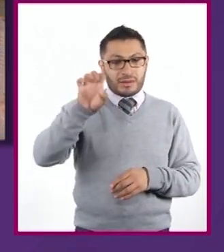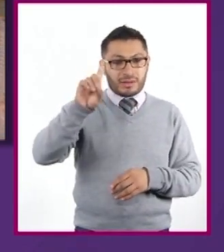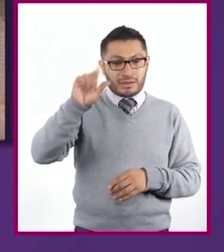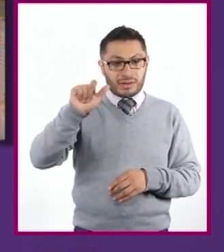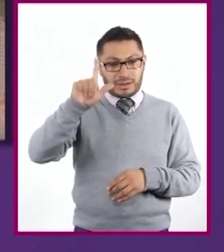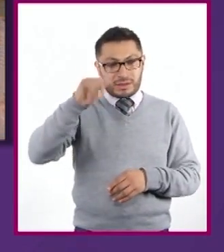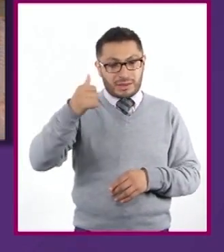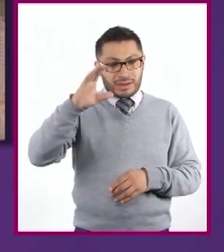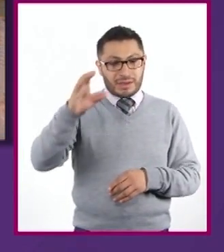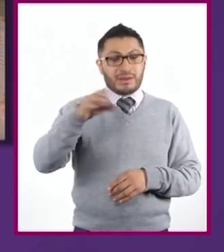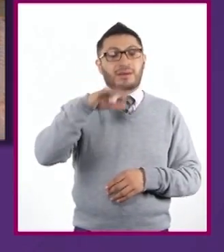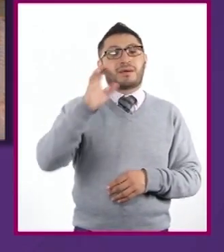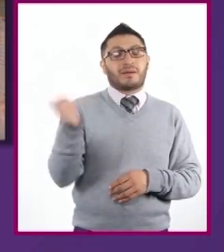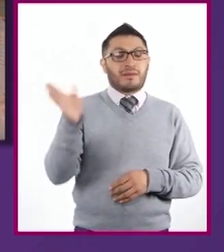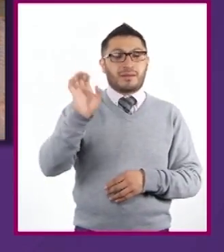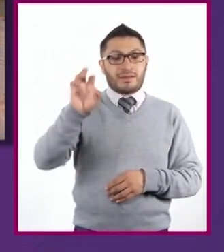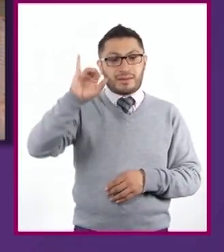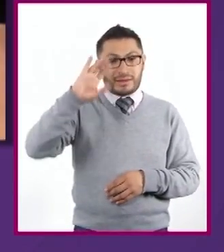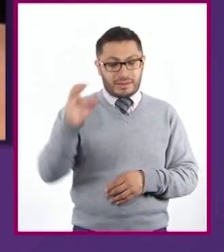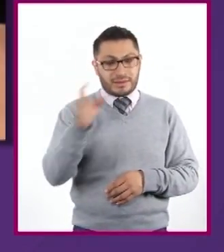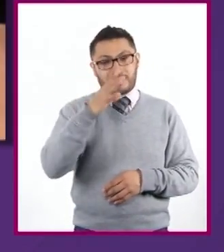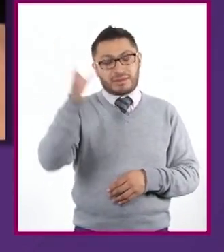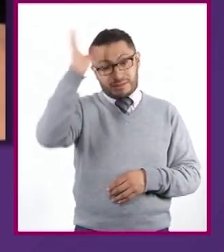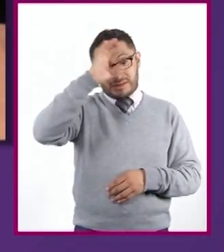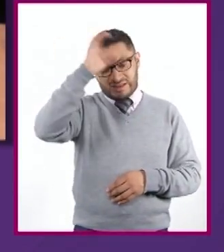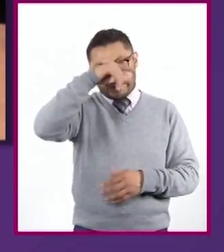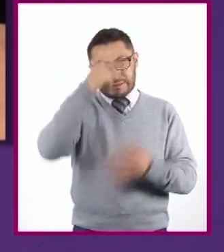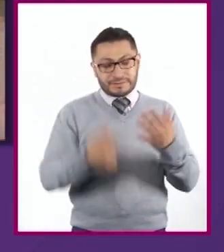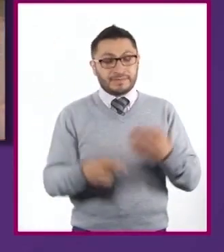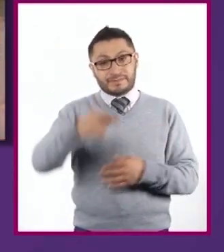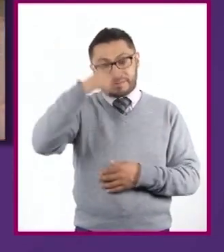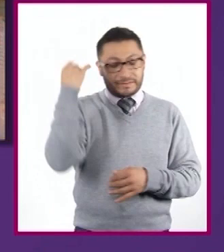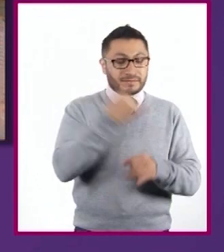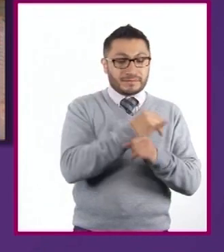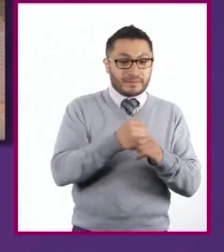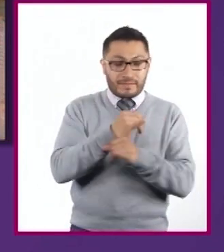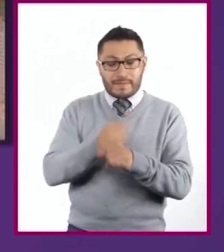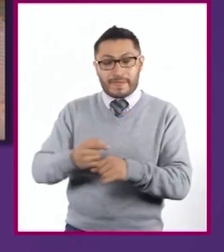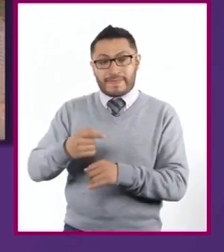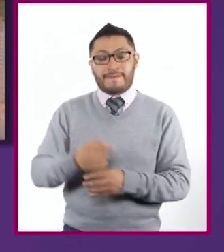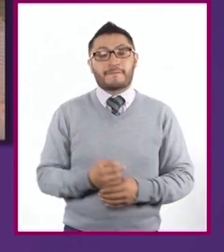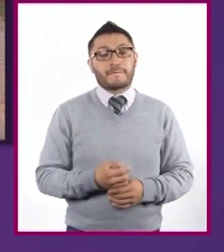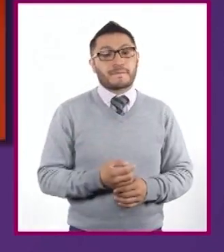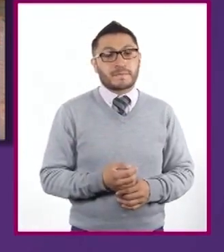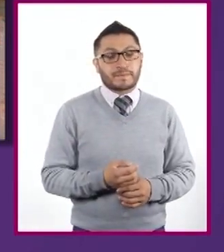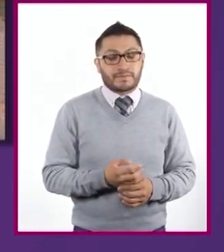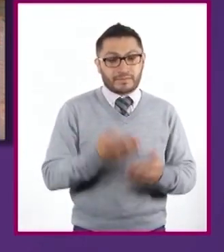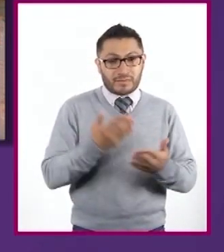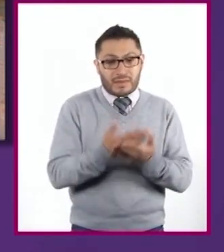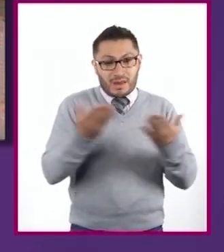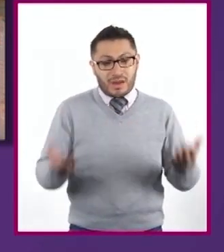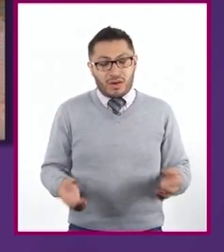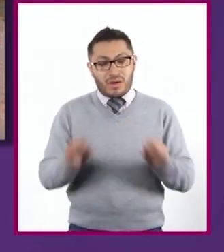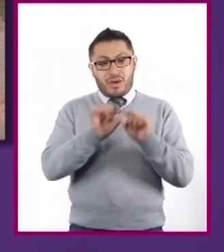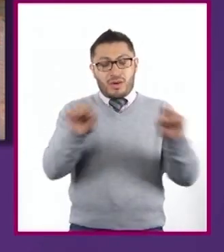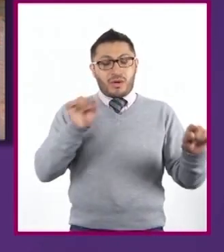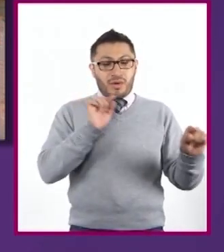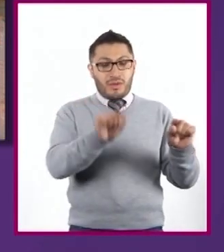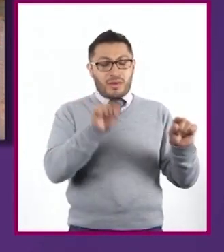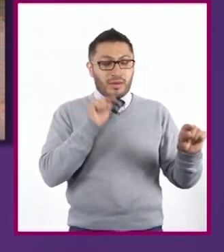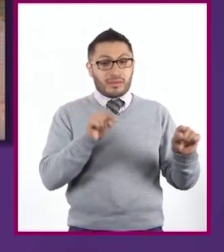pues estos facilitarán la investigación. Para darle mejor sabor a nuestra búsqueda, accederemos a páginas de